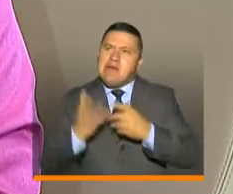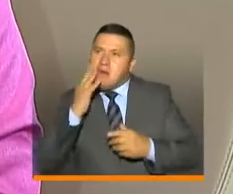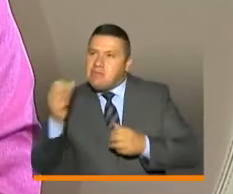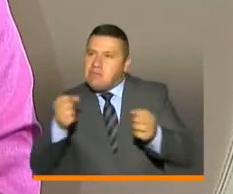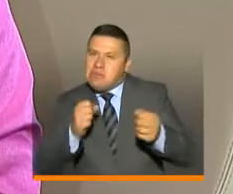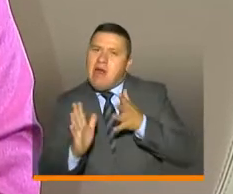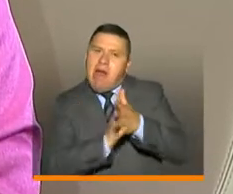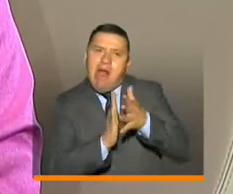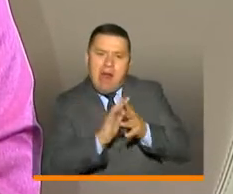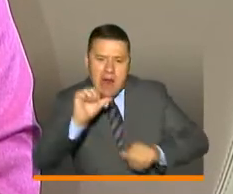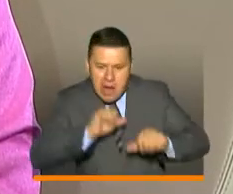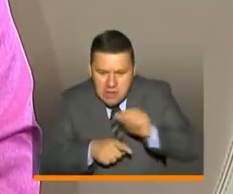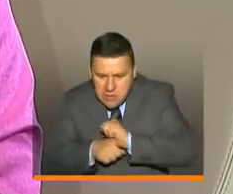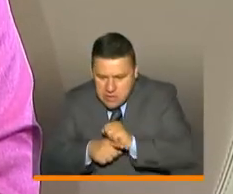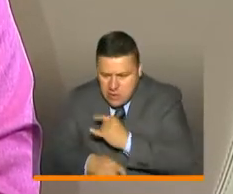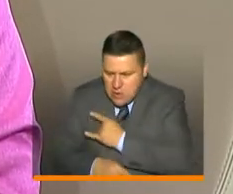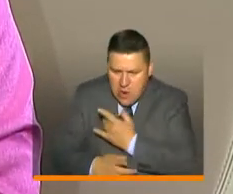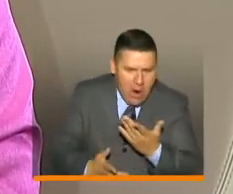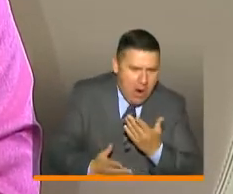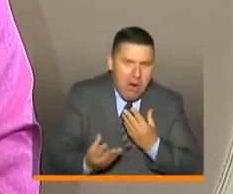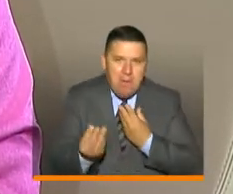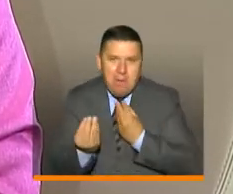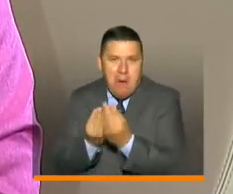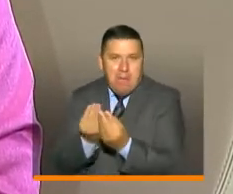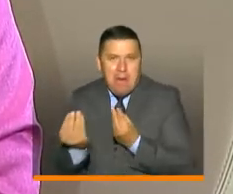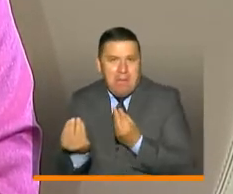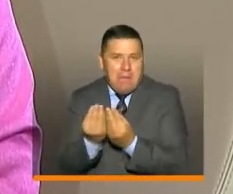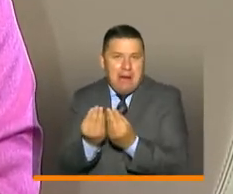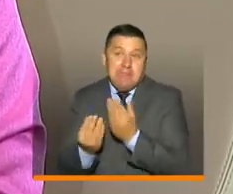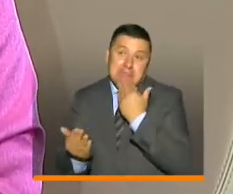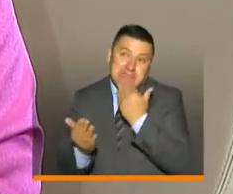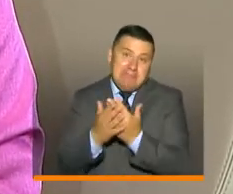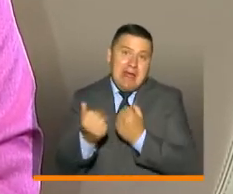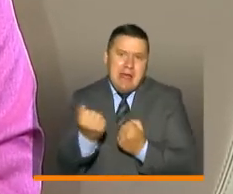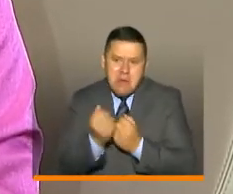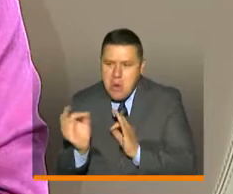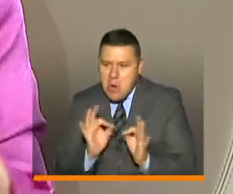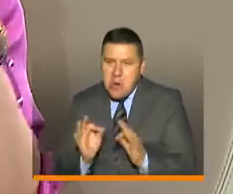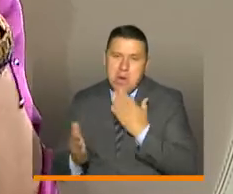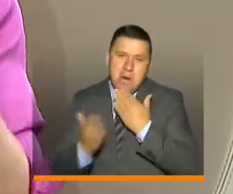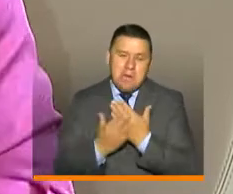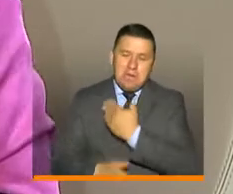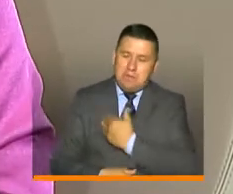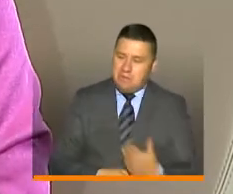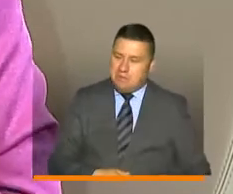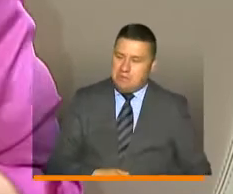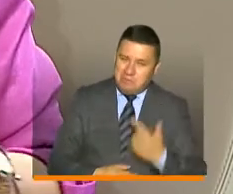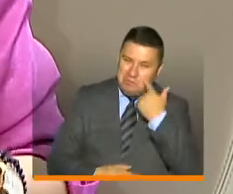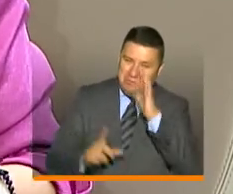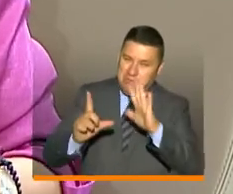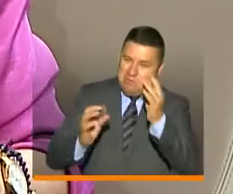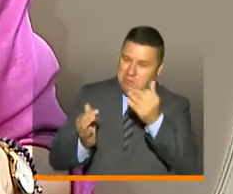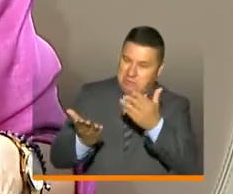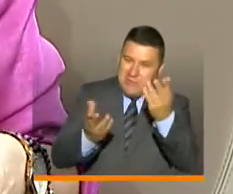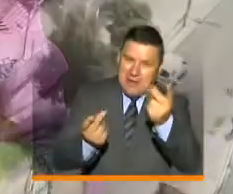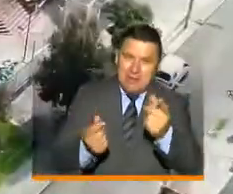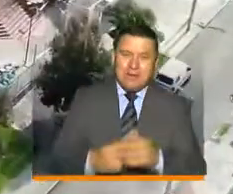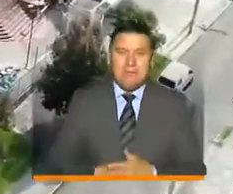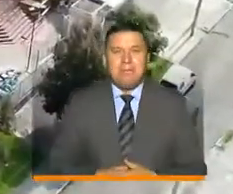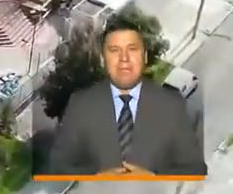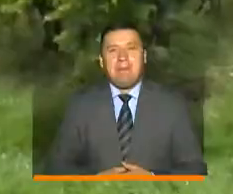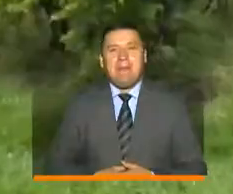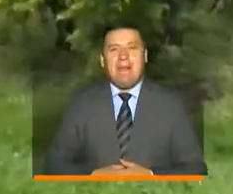las prácticas de laboratorio también en alternancia, y pues un agradecimiento a todo el sector. Presidente, veamos rápidamente este testimonio.